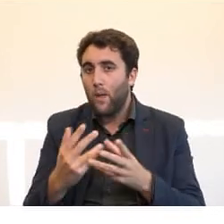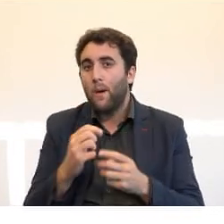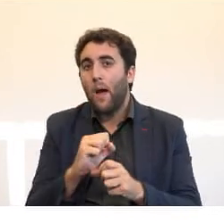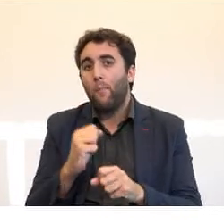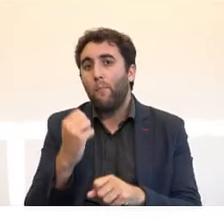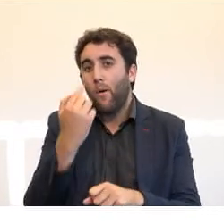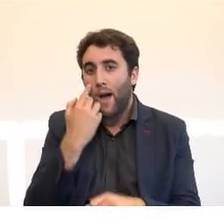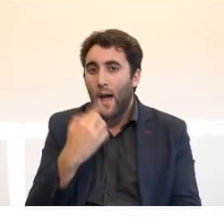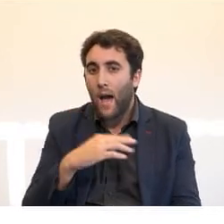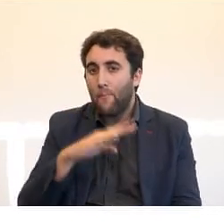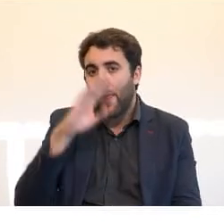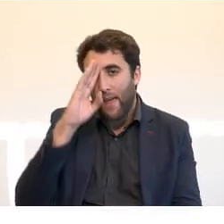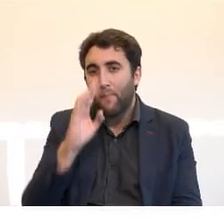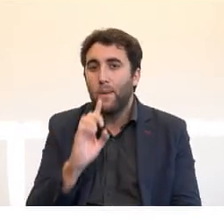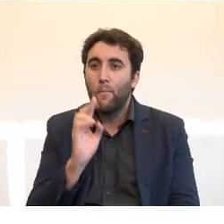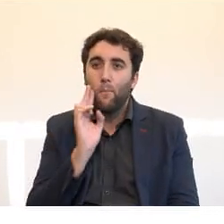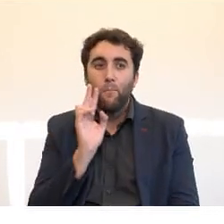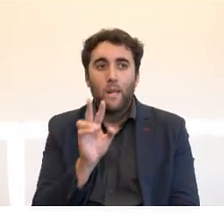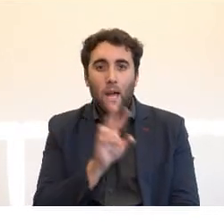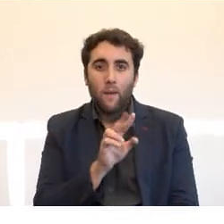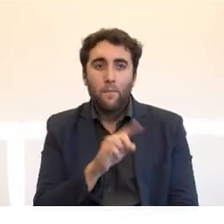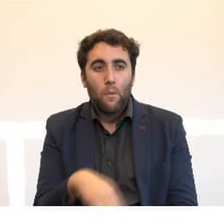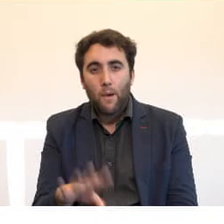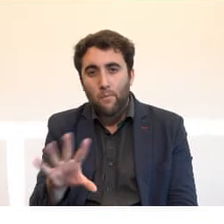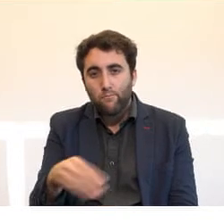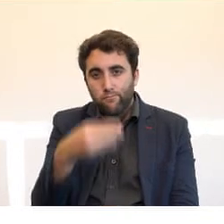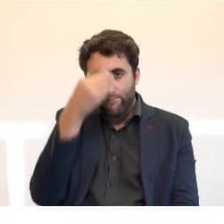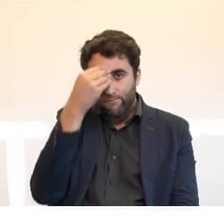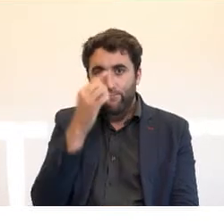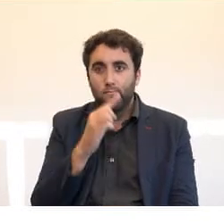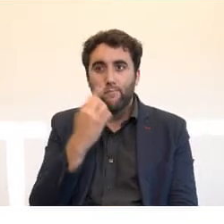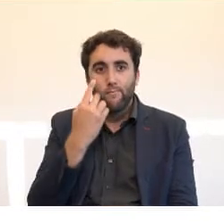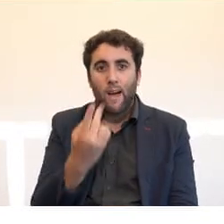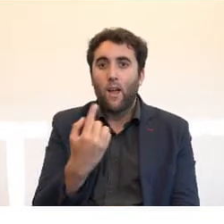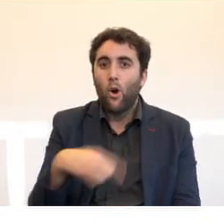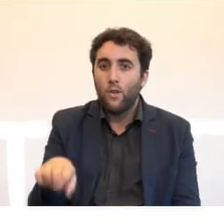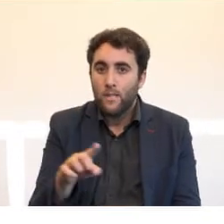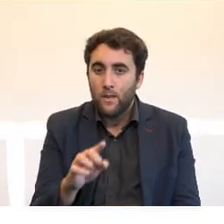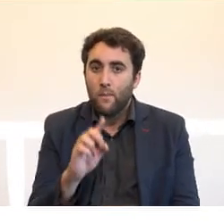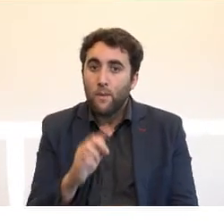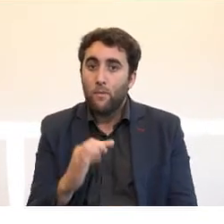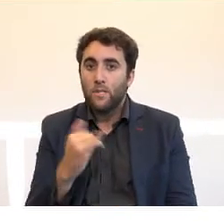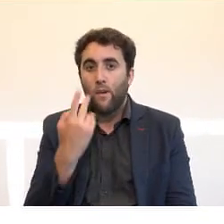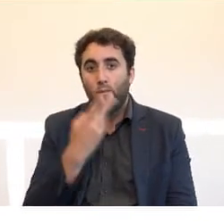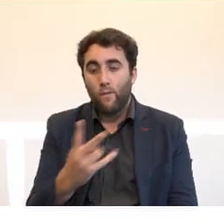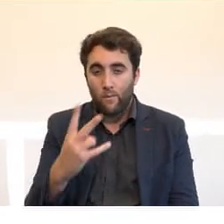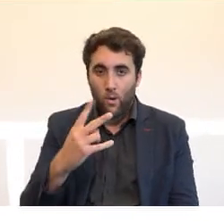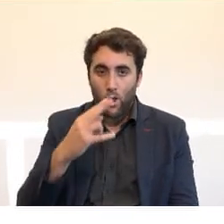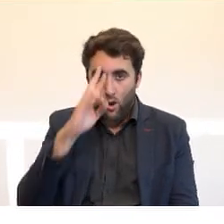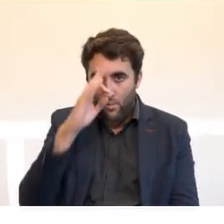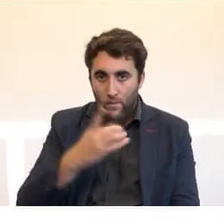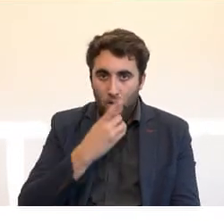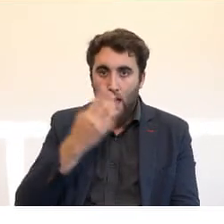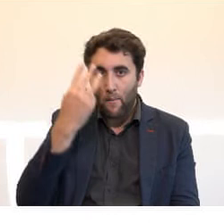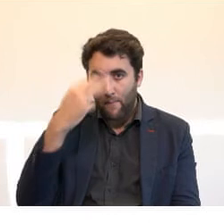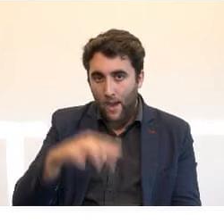intentar aprender a mirar, para intentar materializar ese viaje al otro. Hemos estado en República Dominicana, en México, en